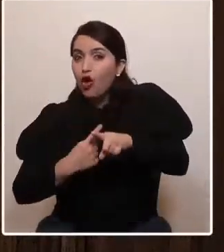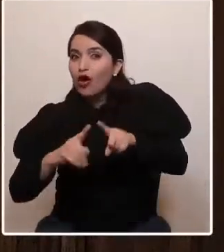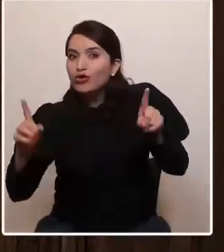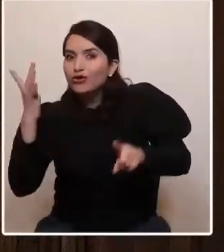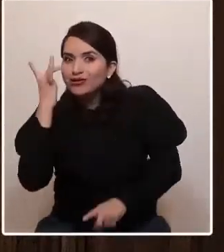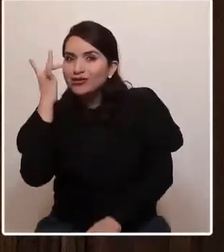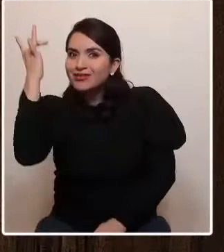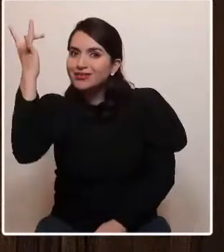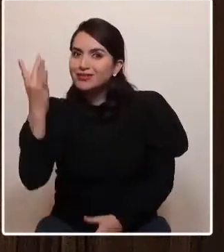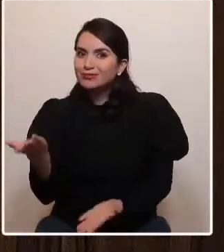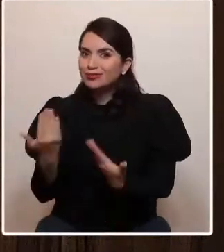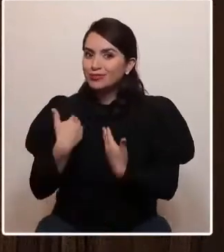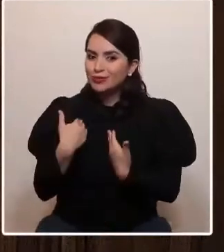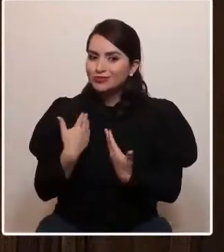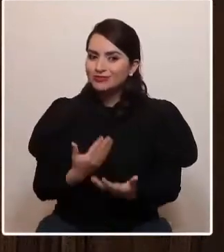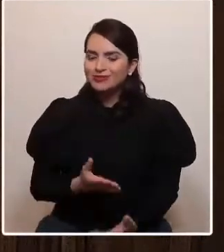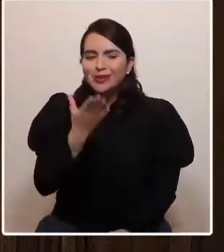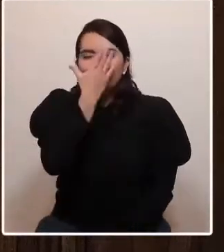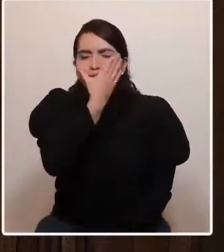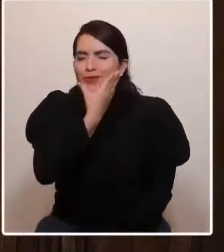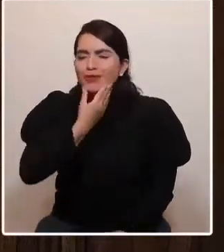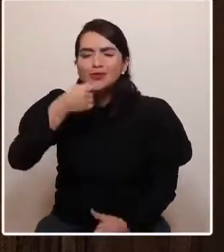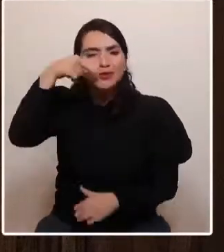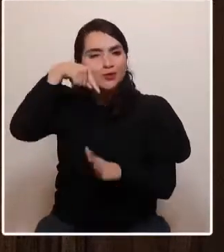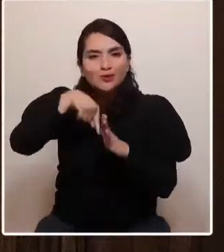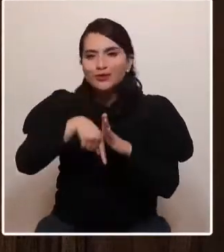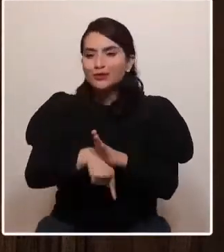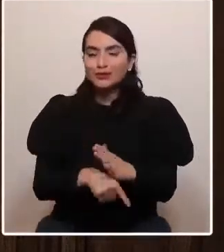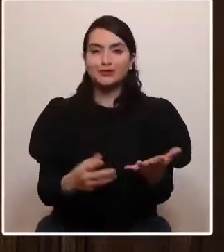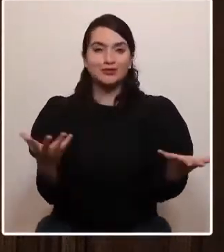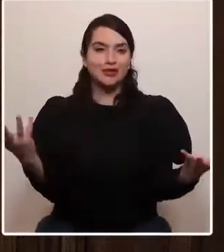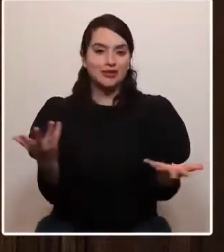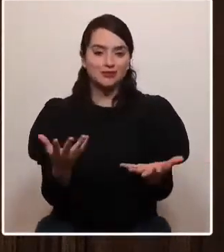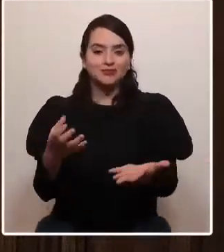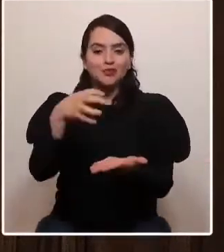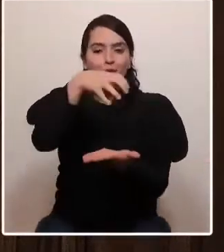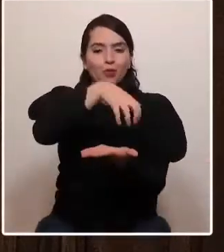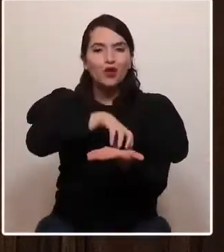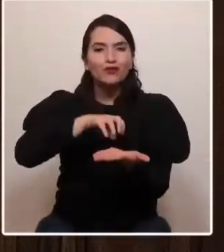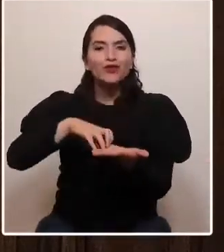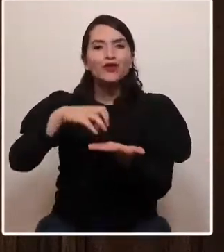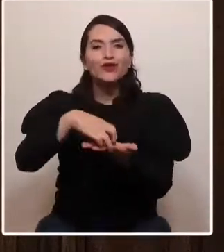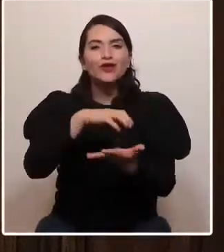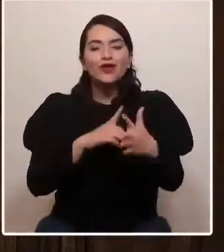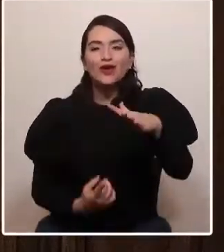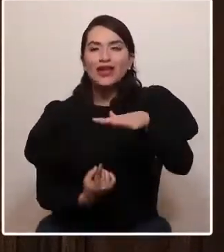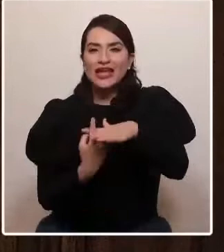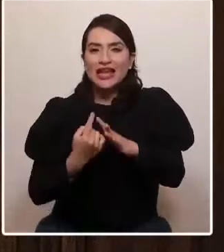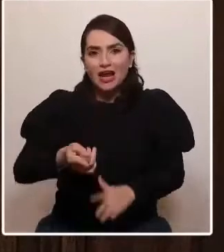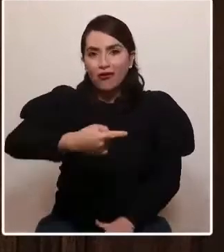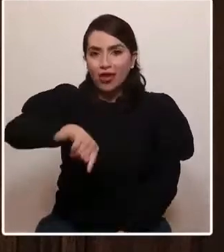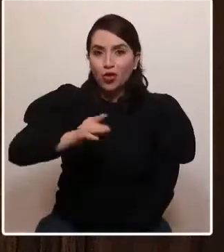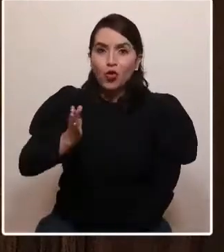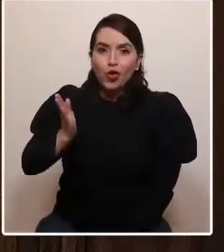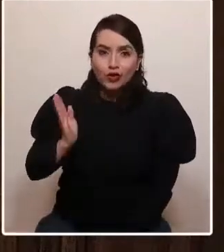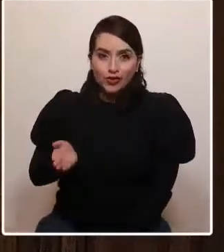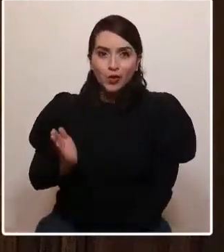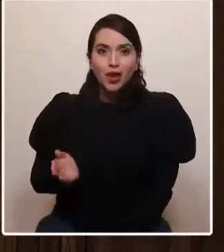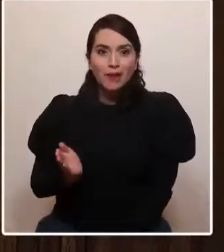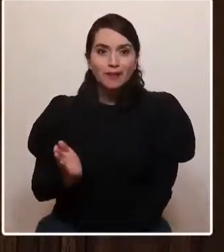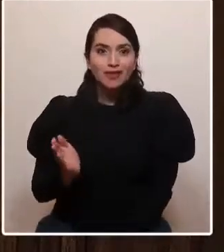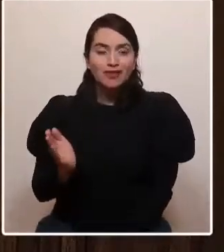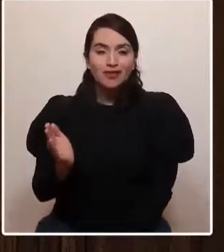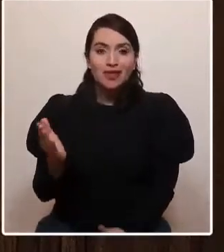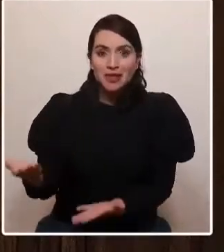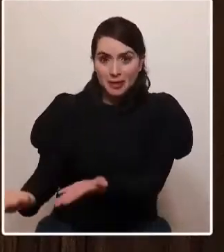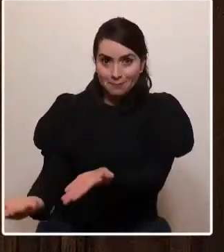sabidurías, hermosas y profundas. Me refiero a nuestros pueblos originarios, quienes continuamente nos han